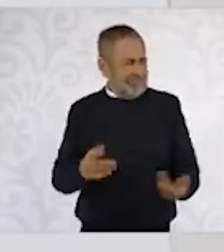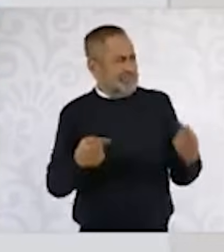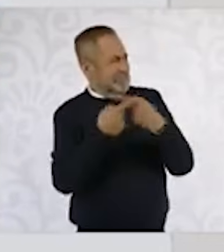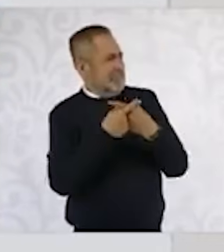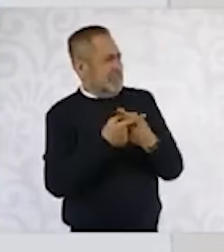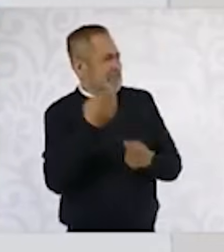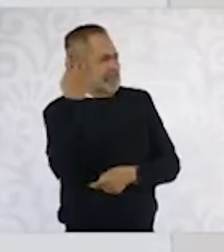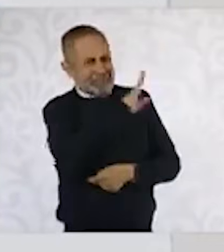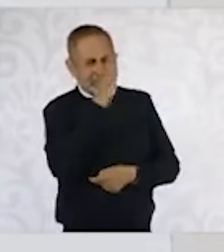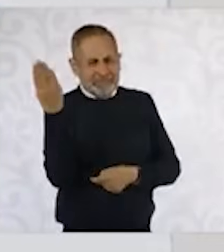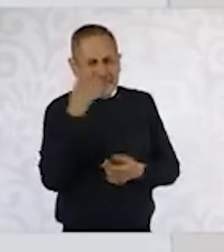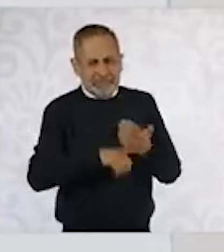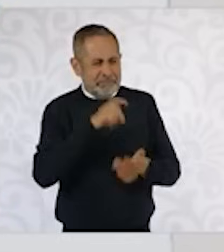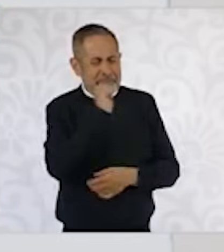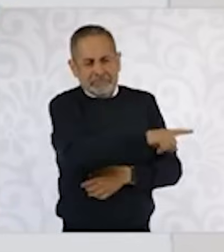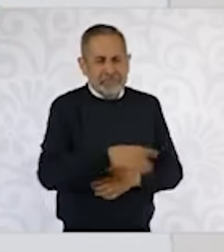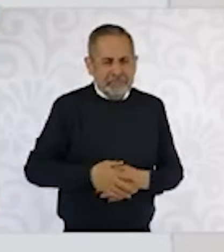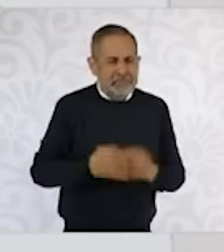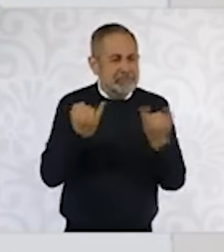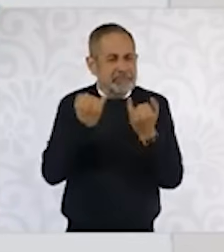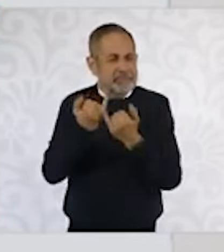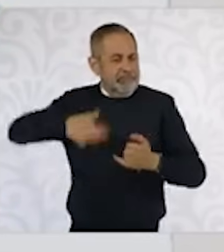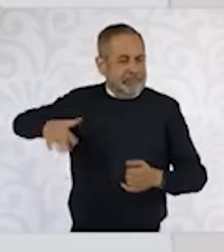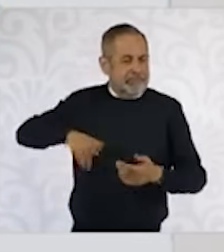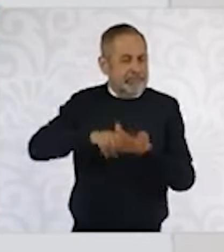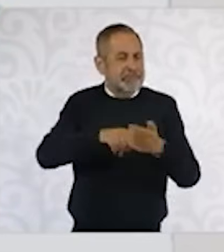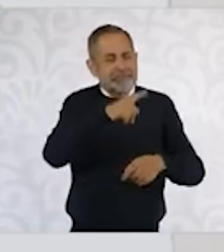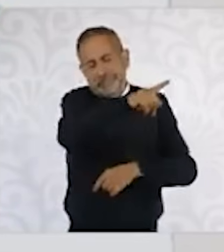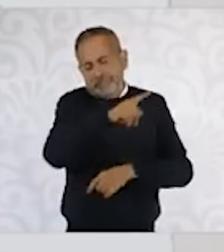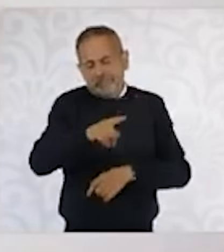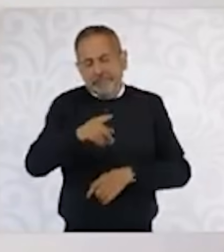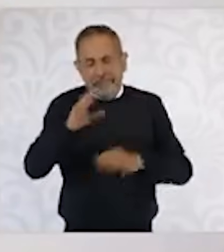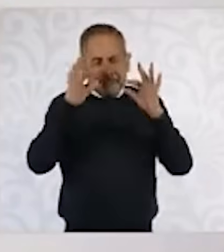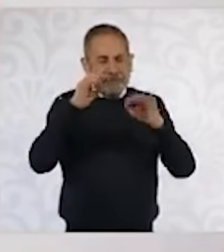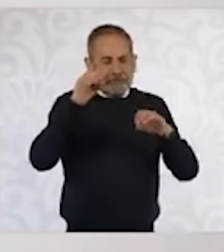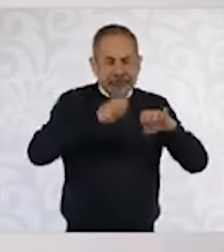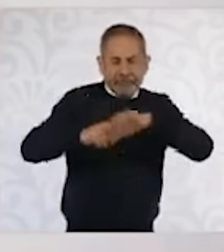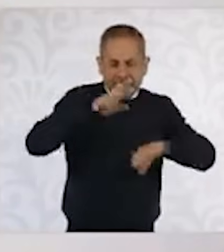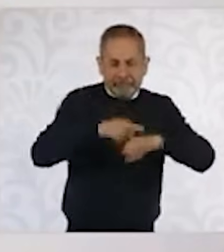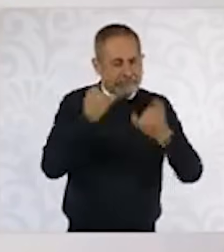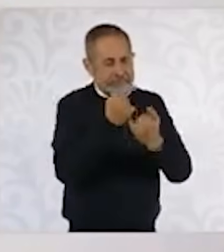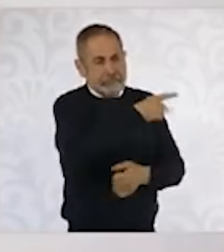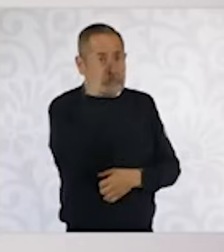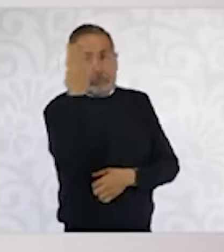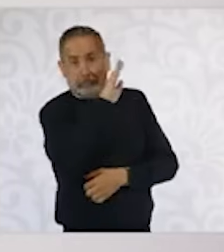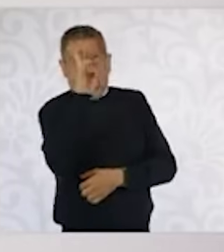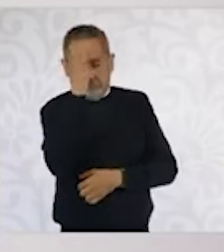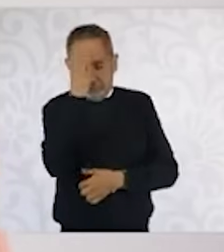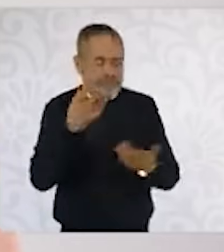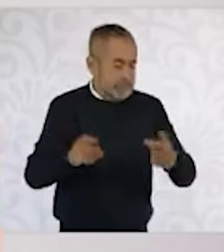como las declaraciones que pusimos al principio. Entonces, primer punto. Segundo